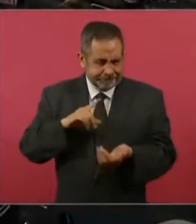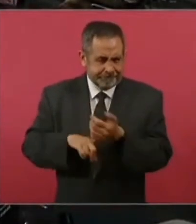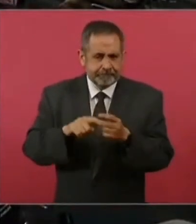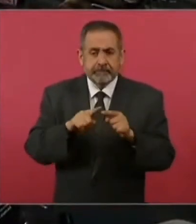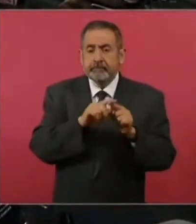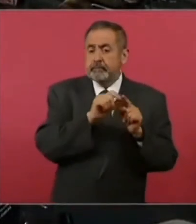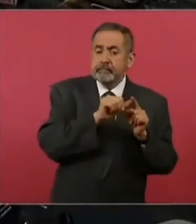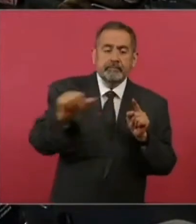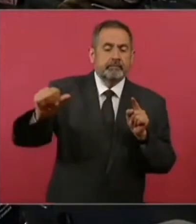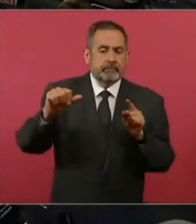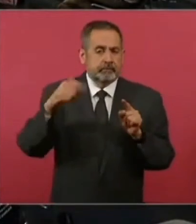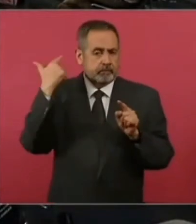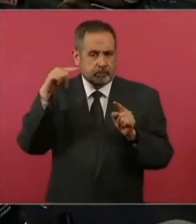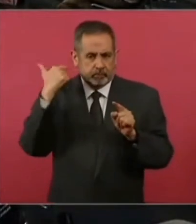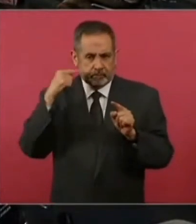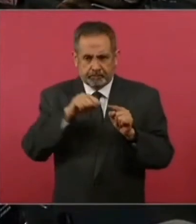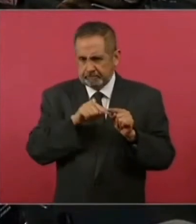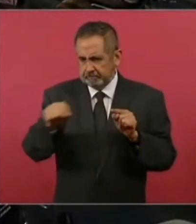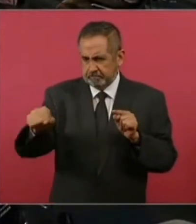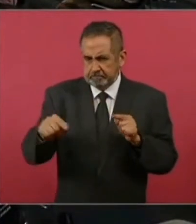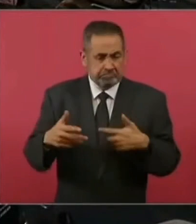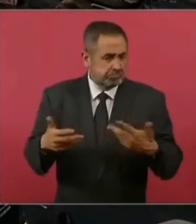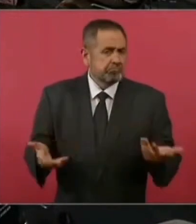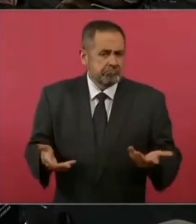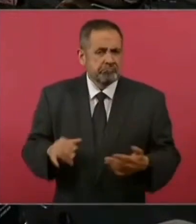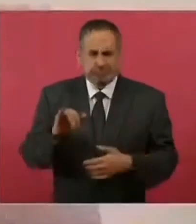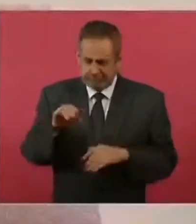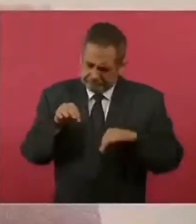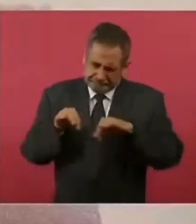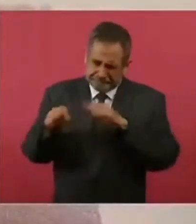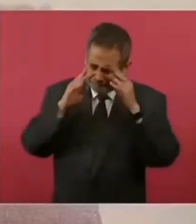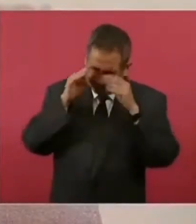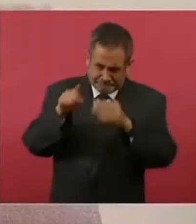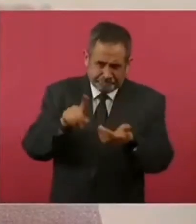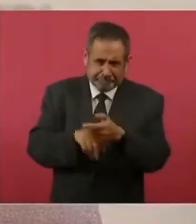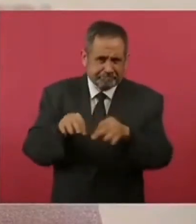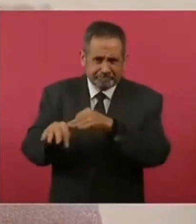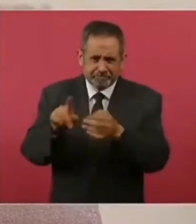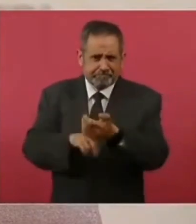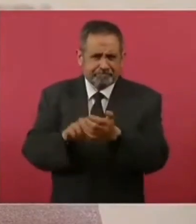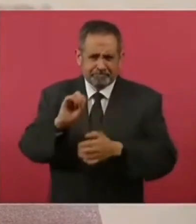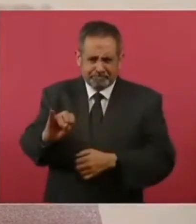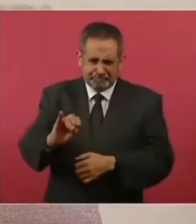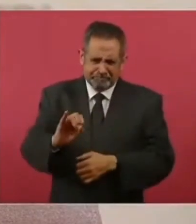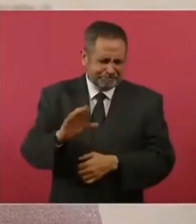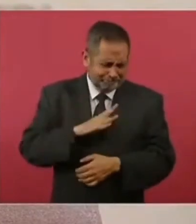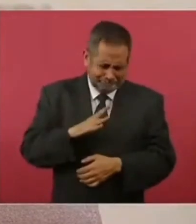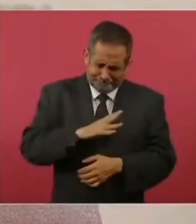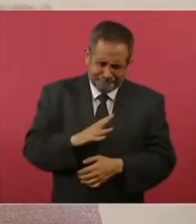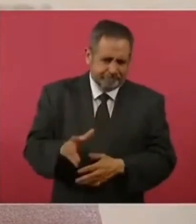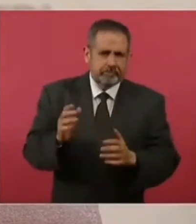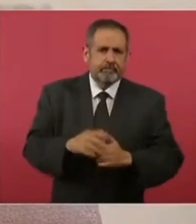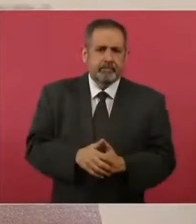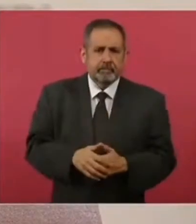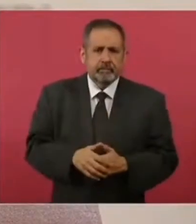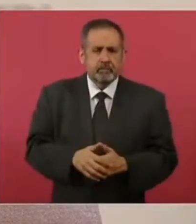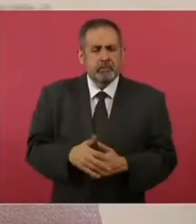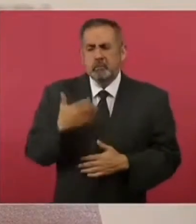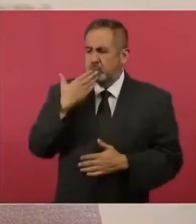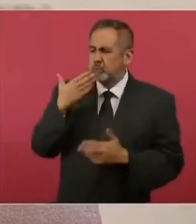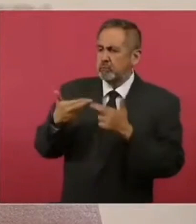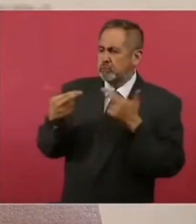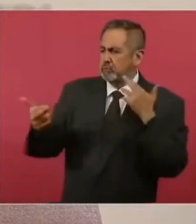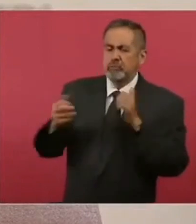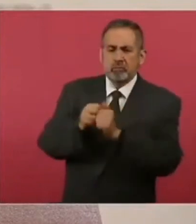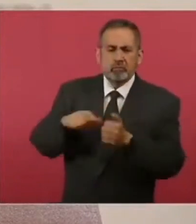a Guadalajara. Entonces sí estamos trabajando ahí. Y es buena la relación con